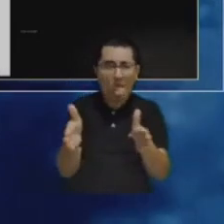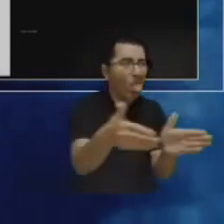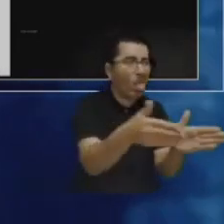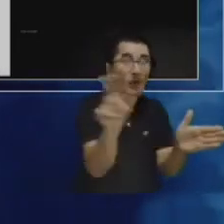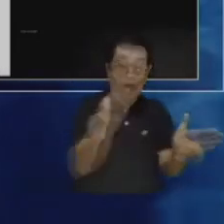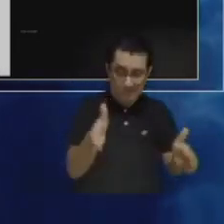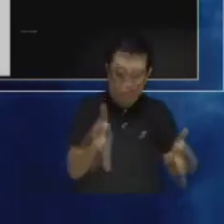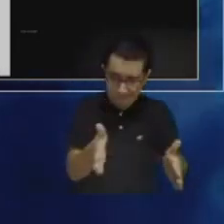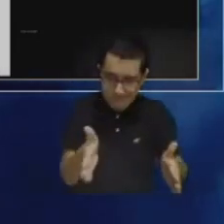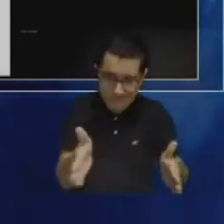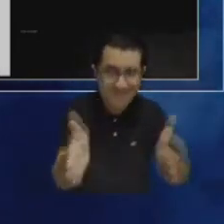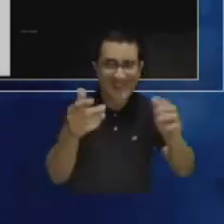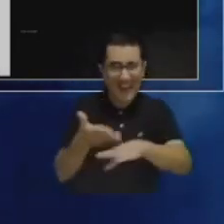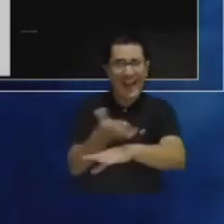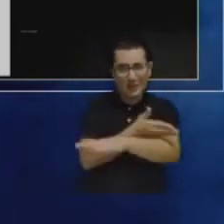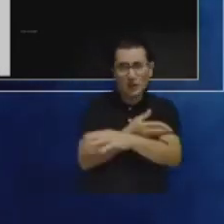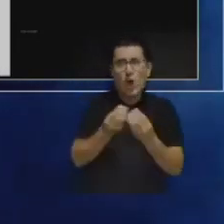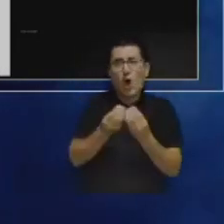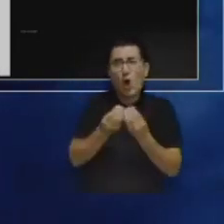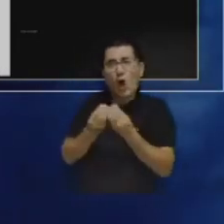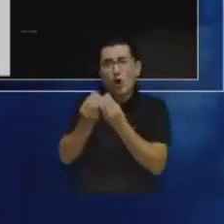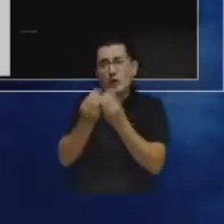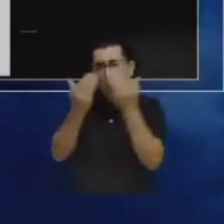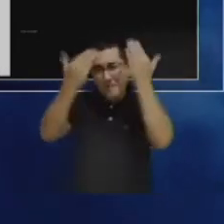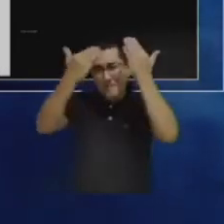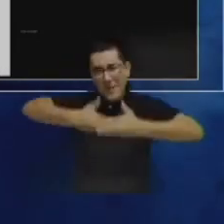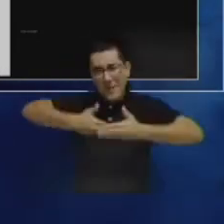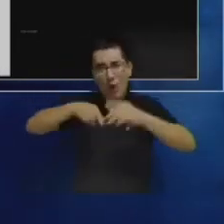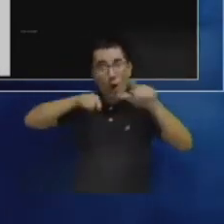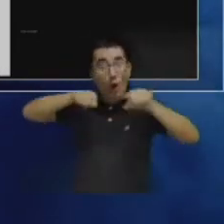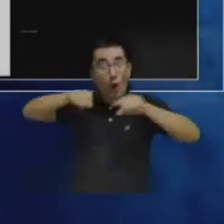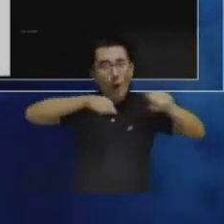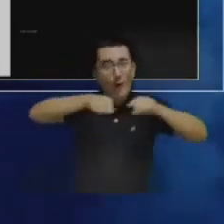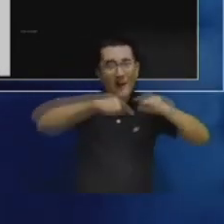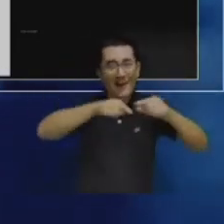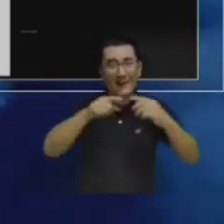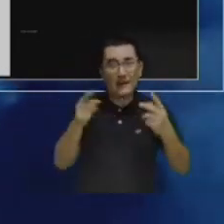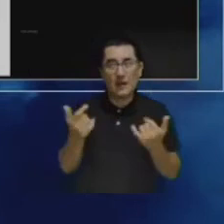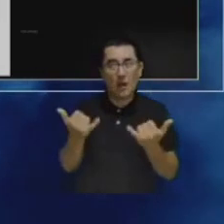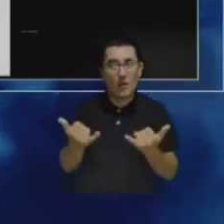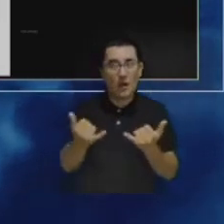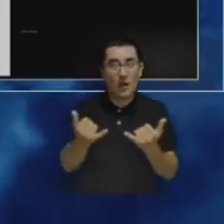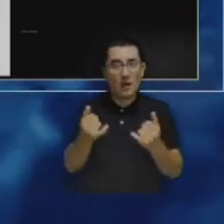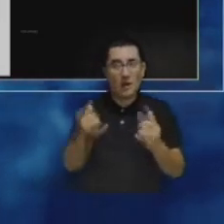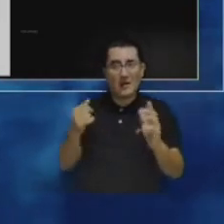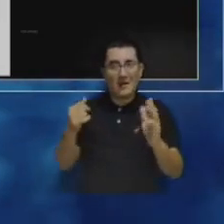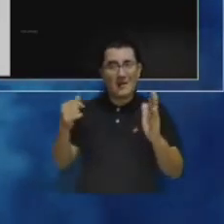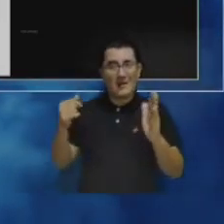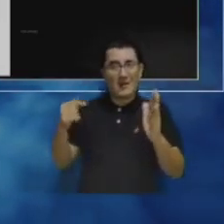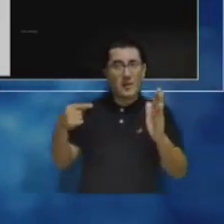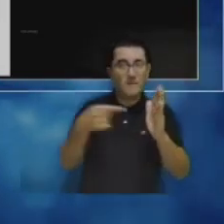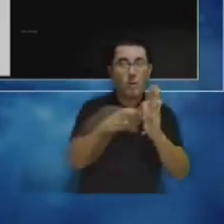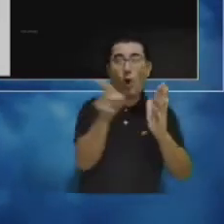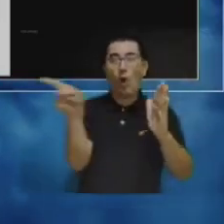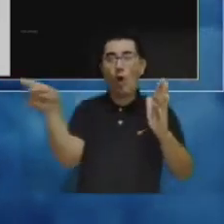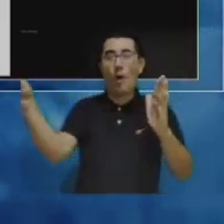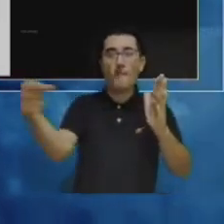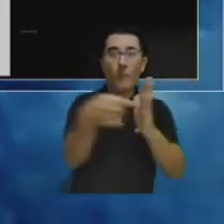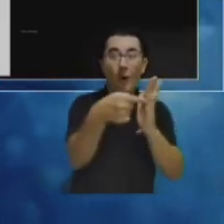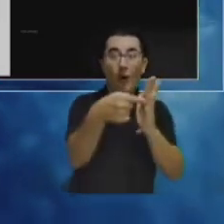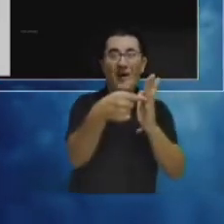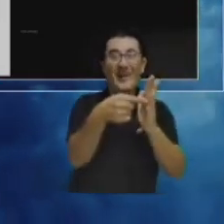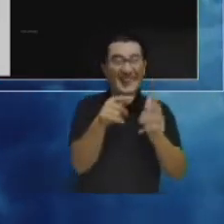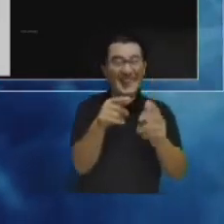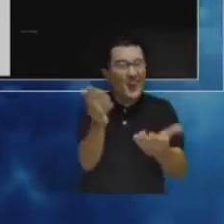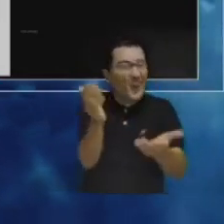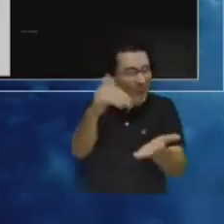de Competitividad, aprovechar el efecto rebote, porque en ese momento el efecto rebote la pandemia nos